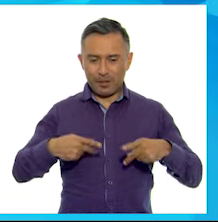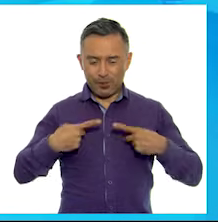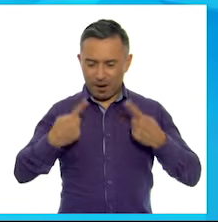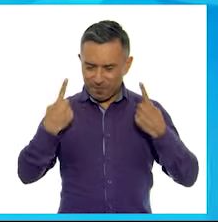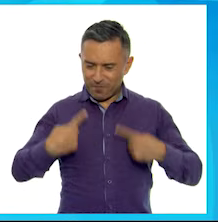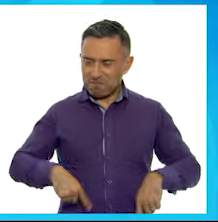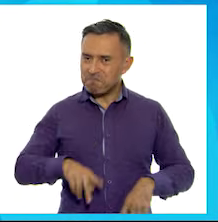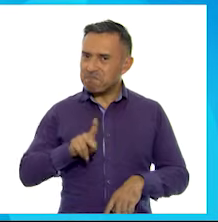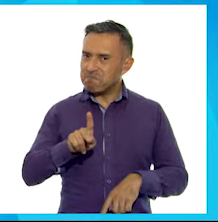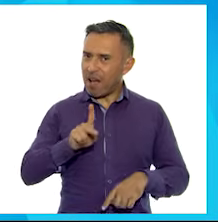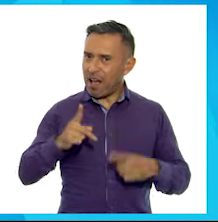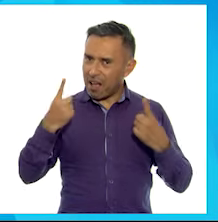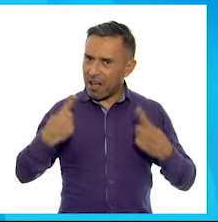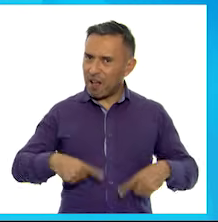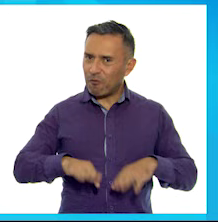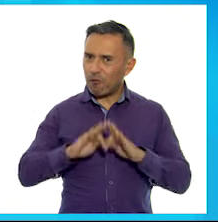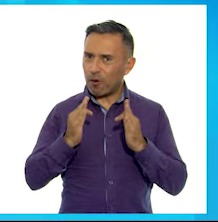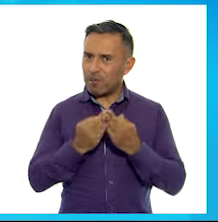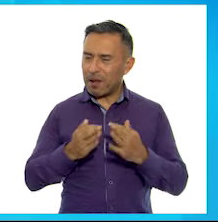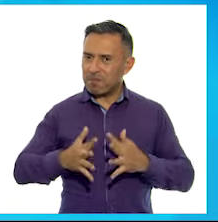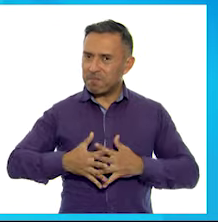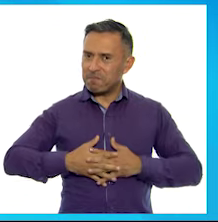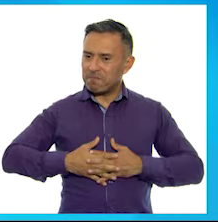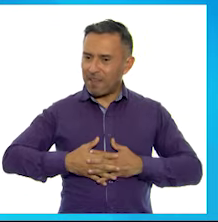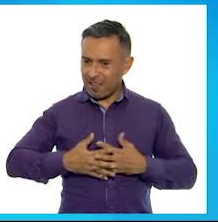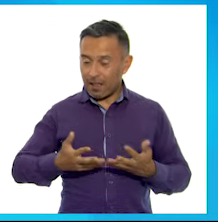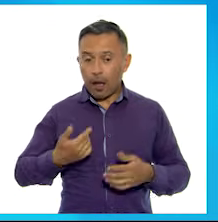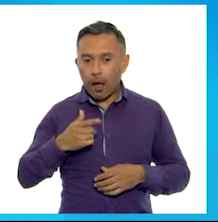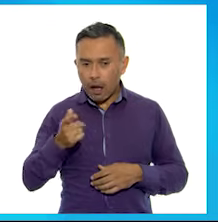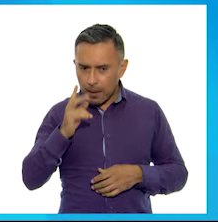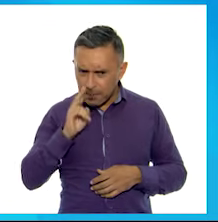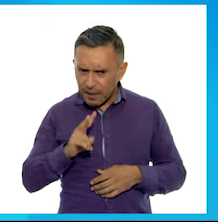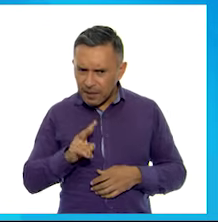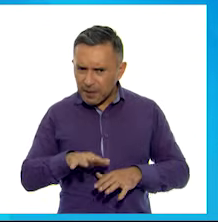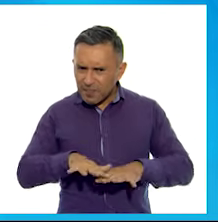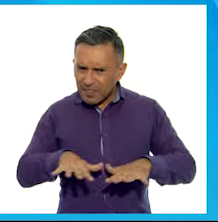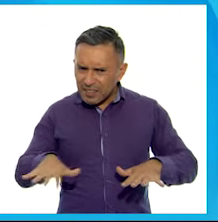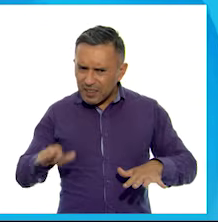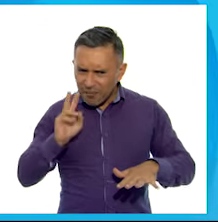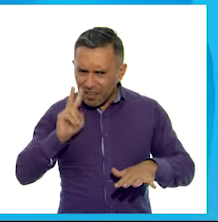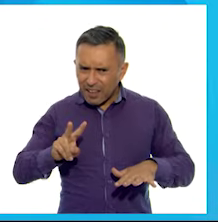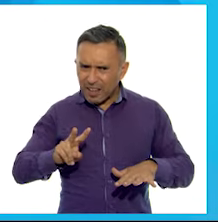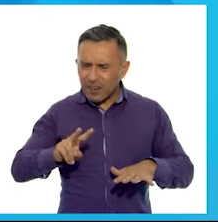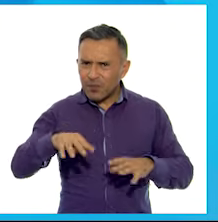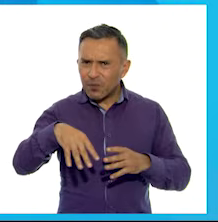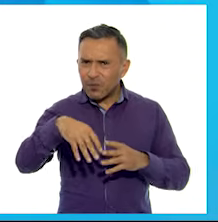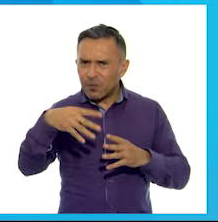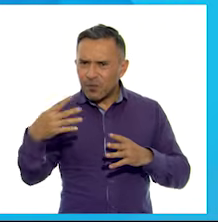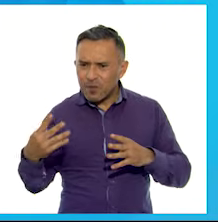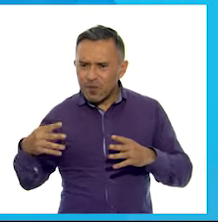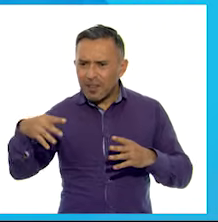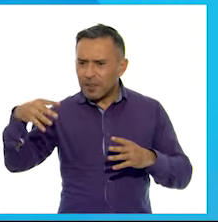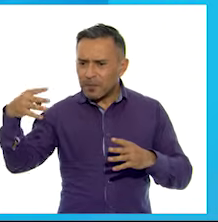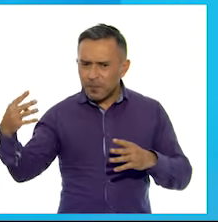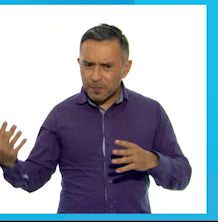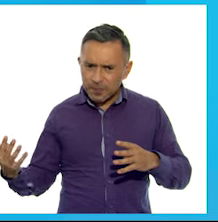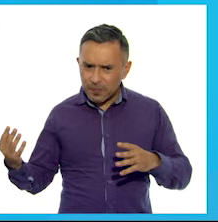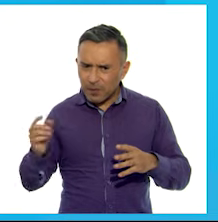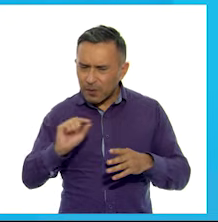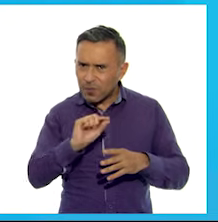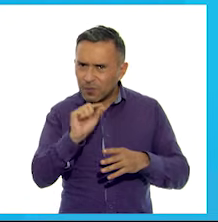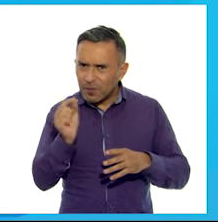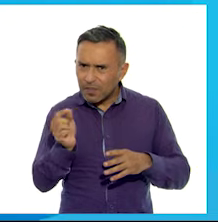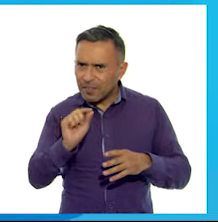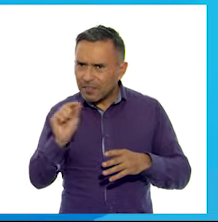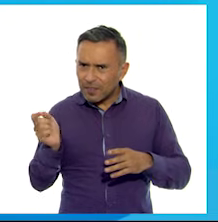Y estas, aquí en el piso puedo ver estas líneas. Uh-huh. Estas líneas que están aquí, miren,